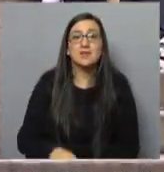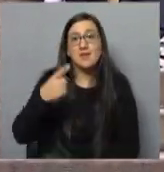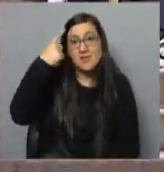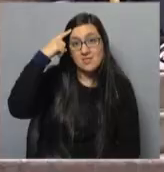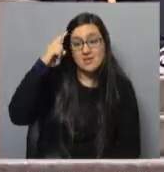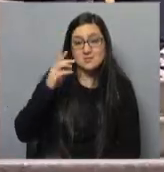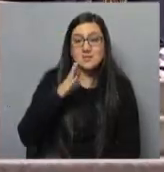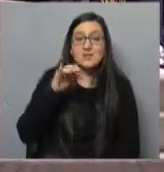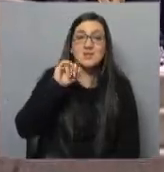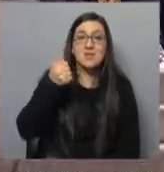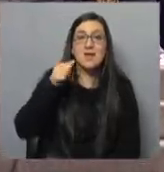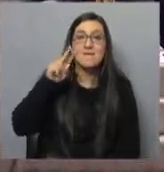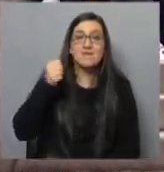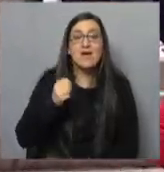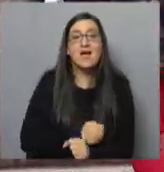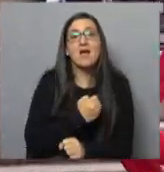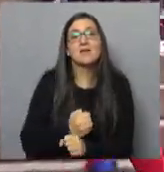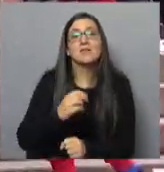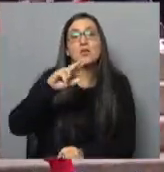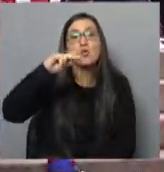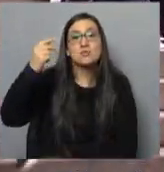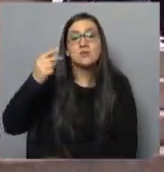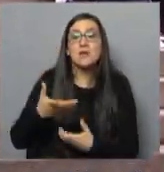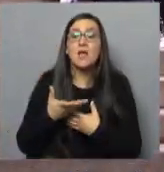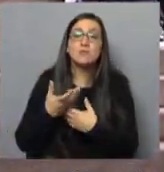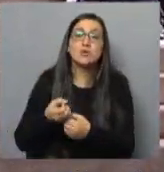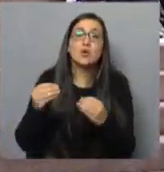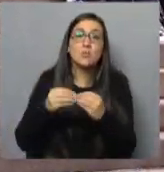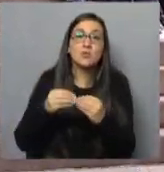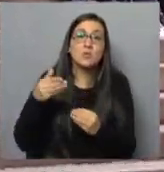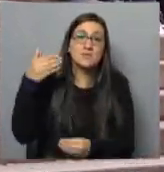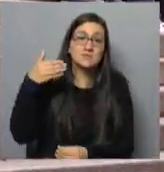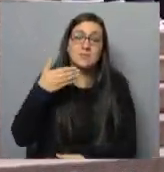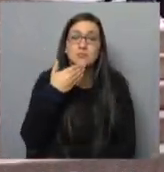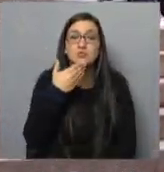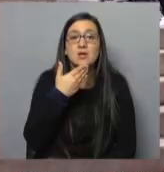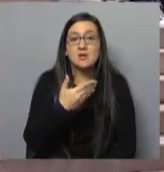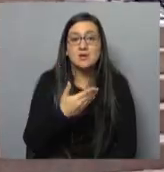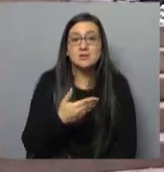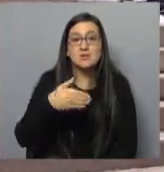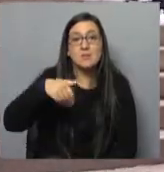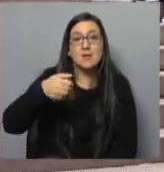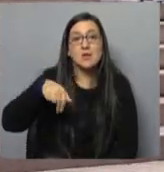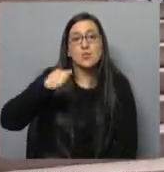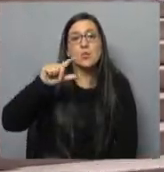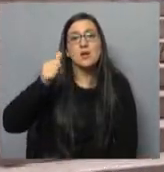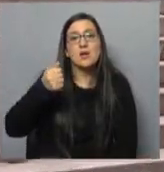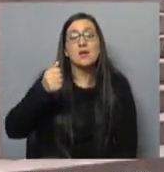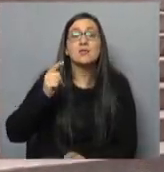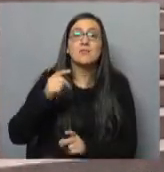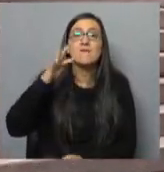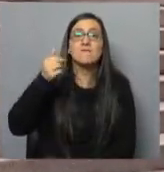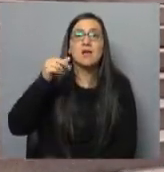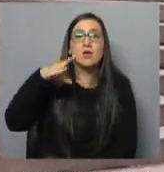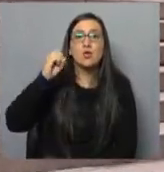desde el IABA hasta Codicen para apoyar a los compañeros que participen en la reunión. Muchísimas gracias a Manuela y a Franco, entonces, por tomar